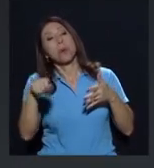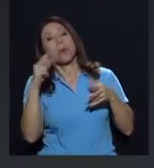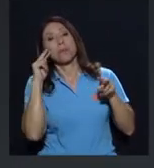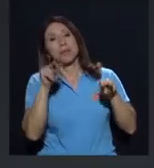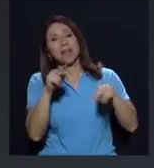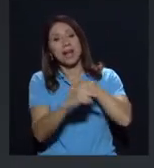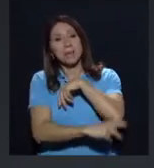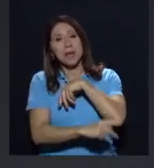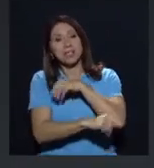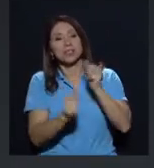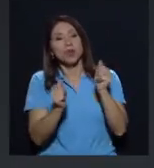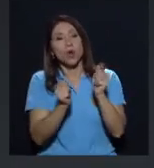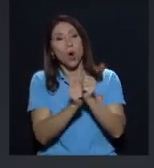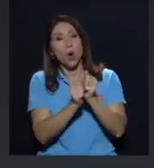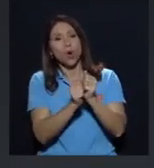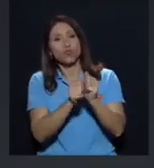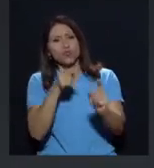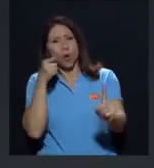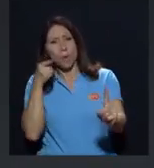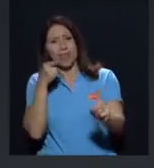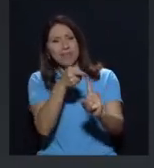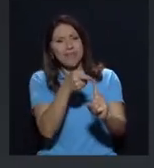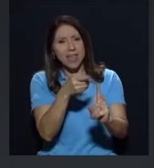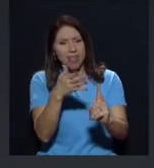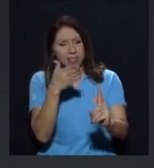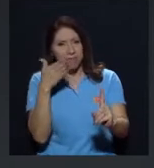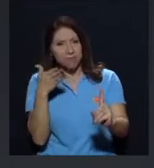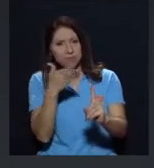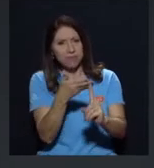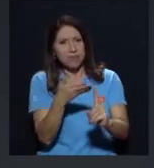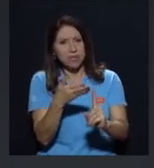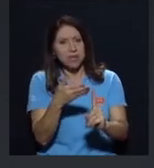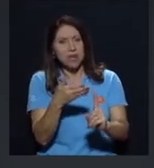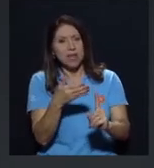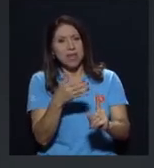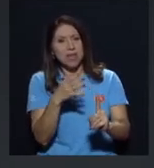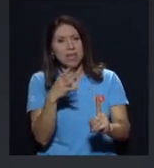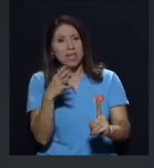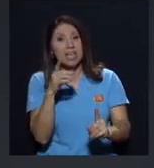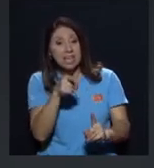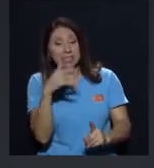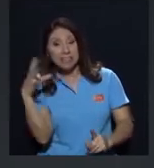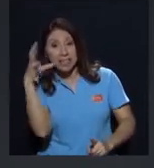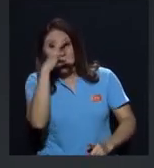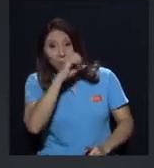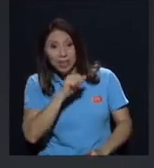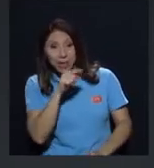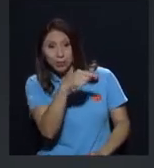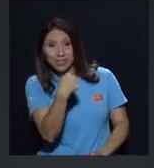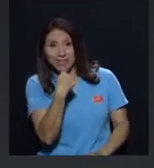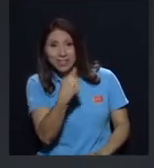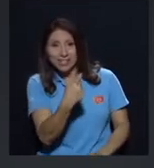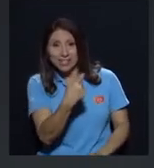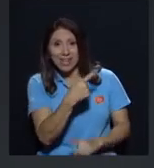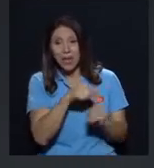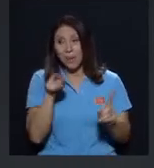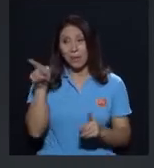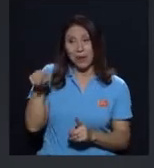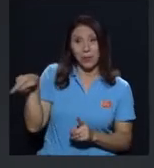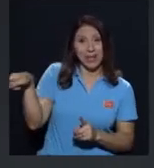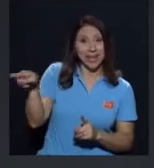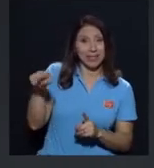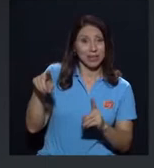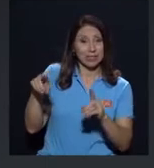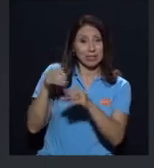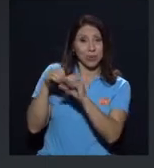encuentra lo que usted acaba de decir por supuesto que ellos no lo dicen usualmente no dicen que es lo que hay que hacer pero